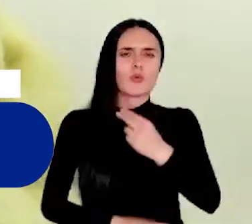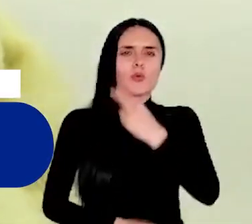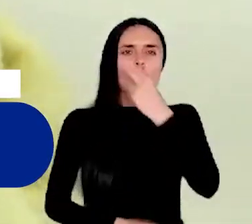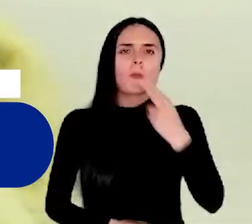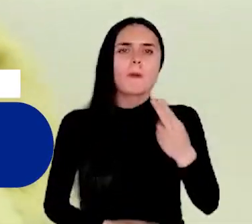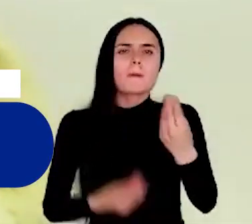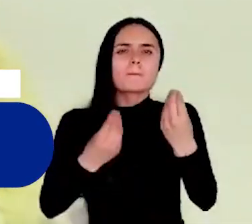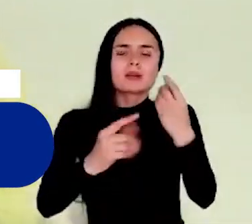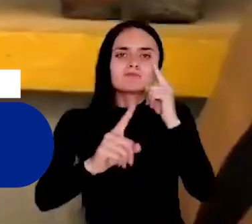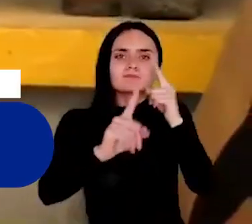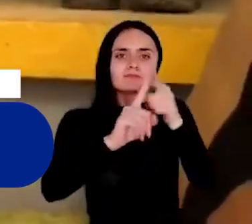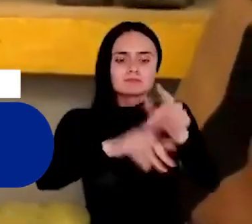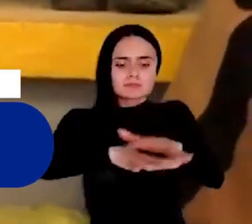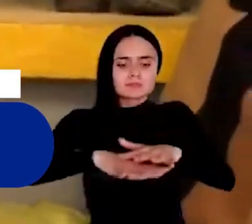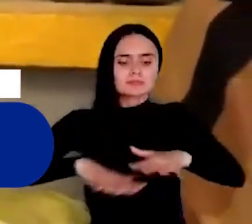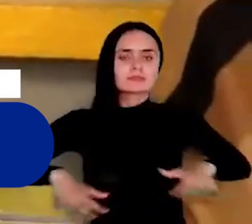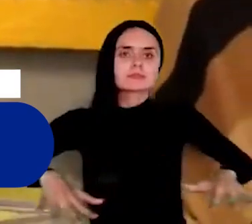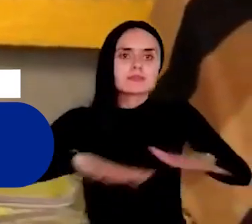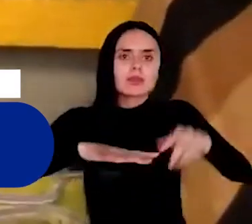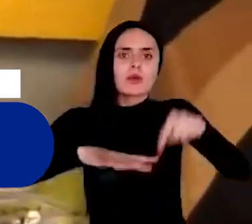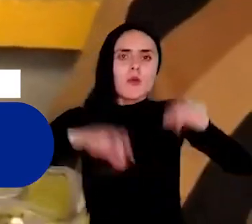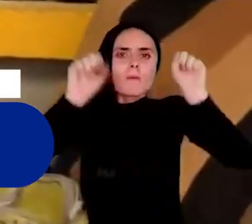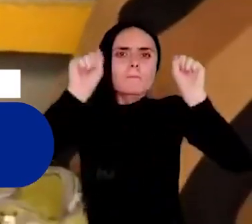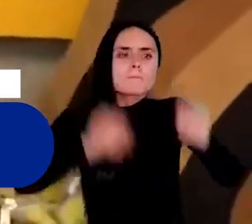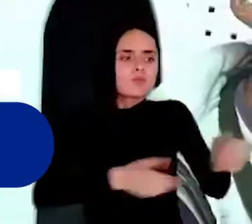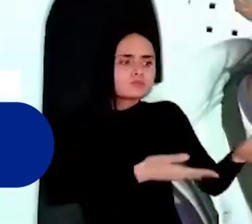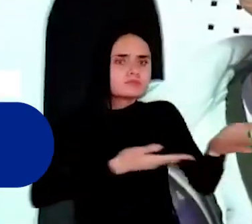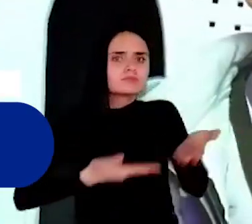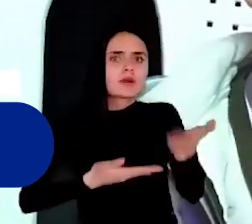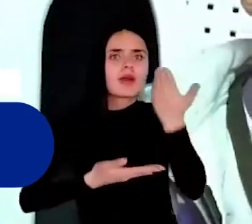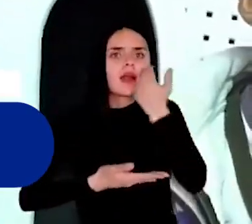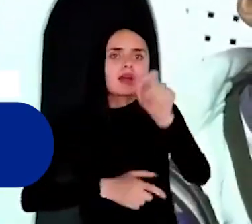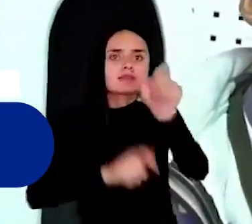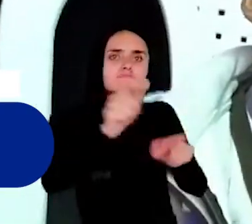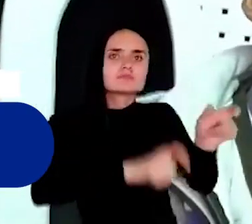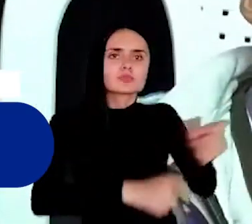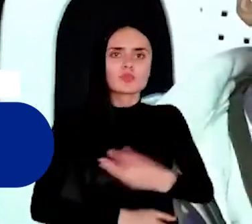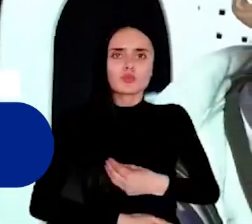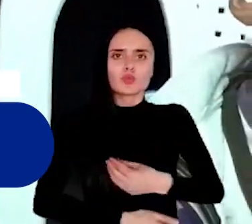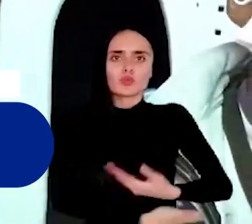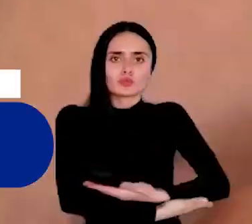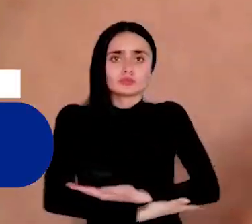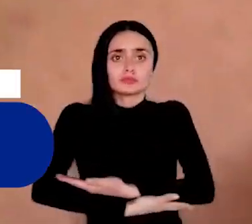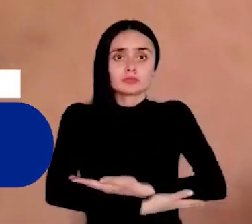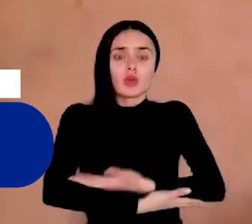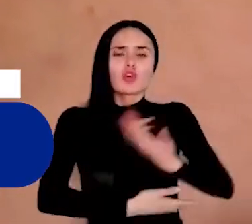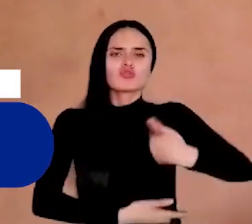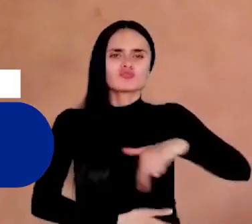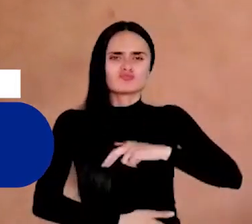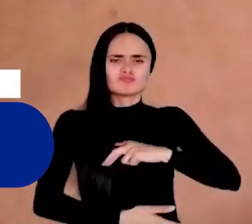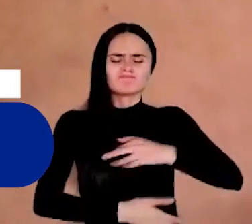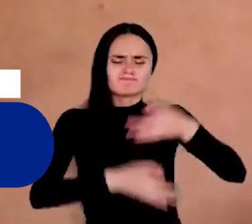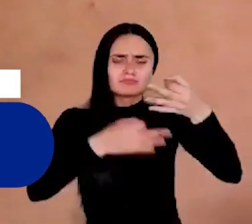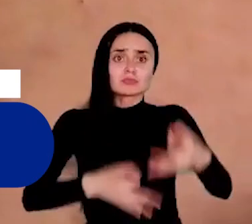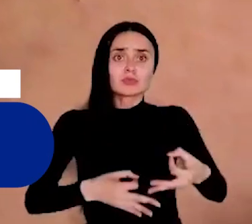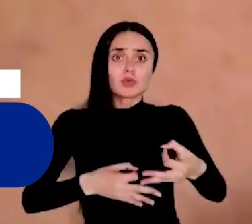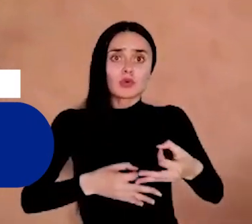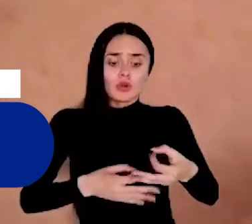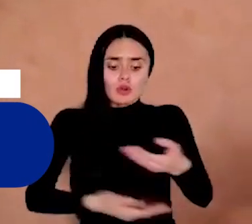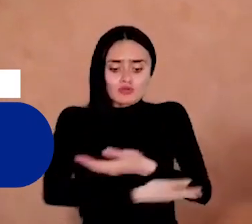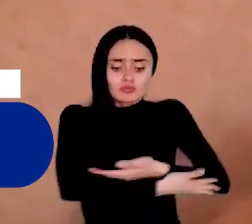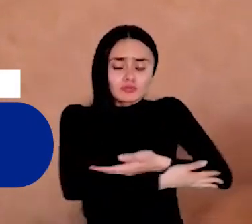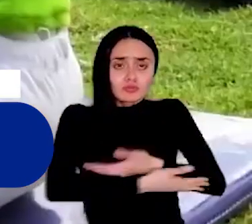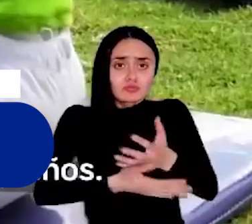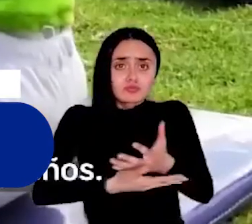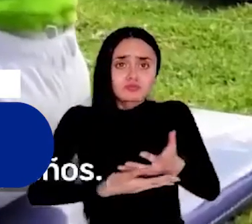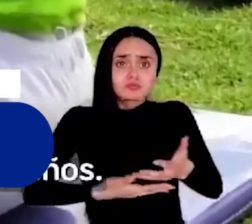acto, marcando la diferencia para las madres y padres que trabajan. Esta semana, que se celebra cada año, es una campaña liderada por la Alianza Mundial para